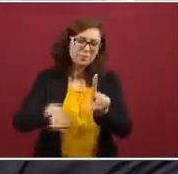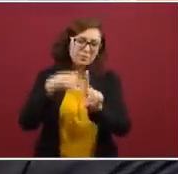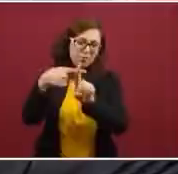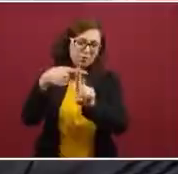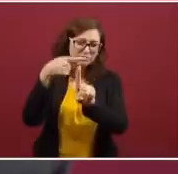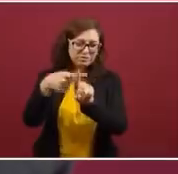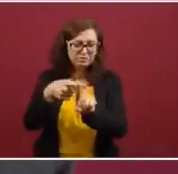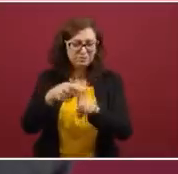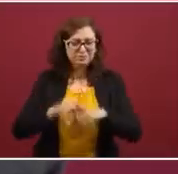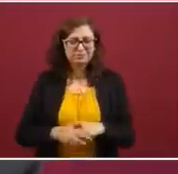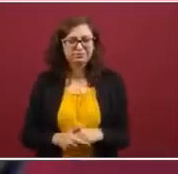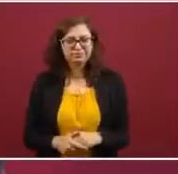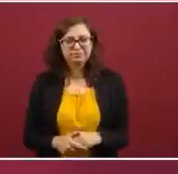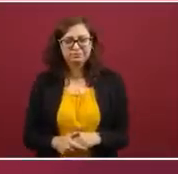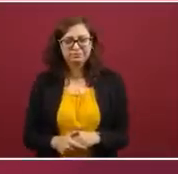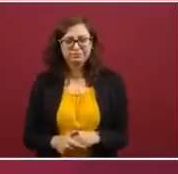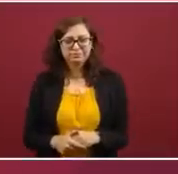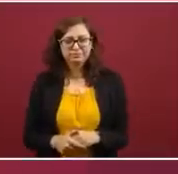para